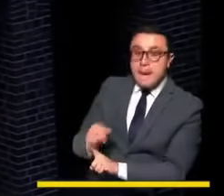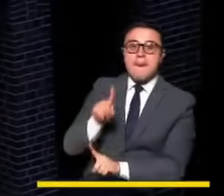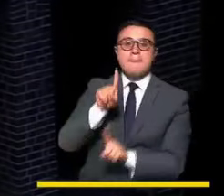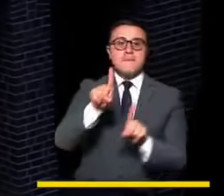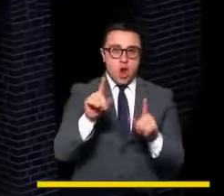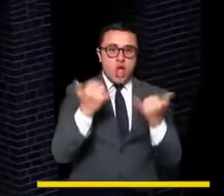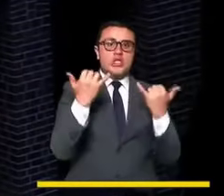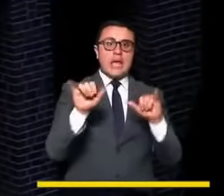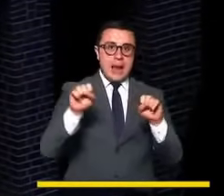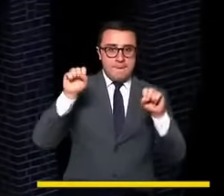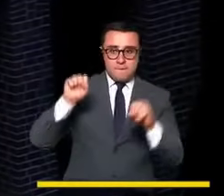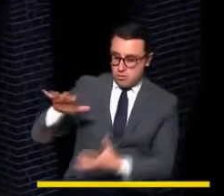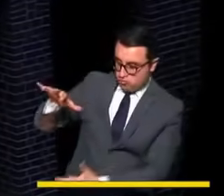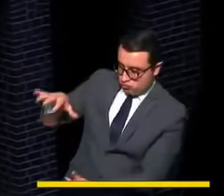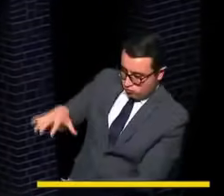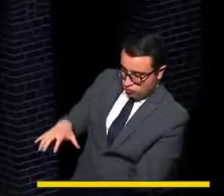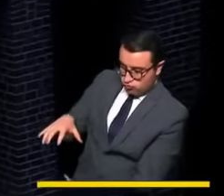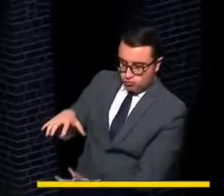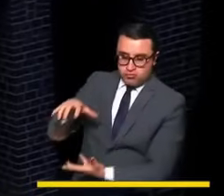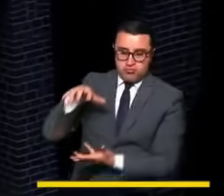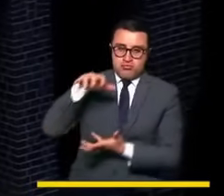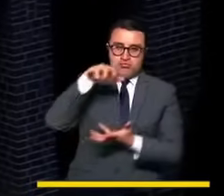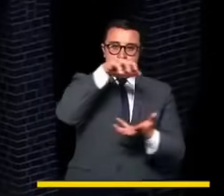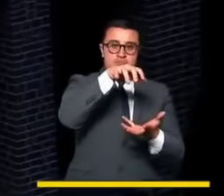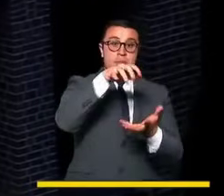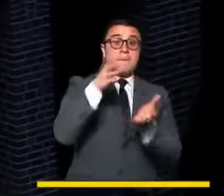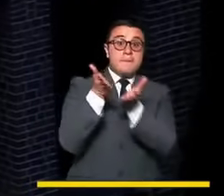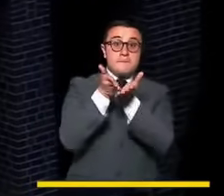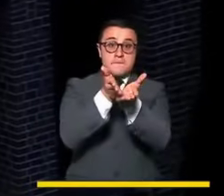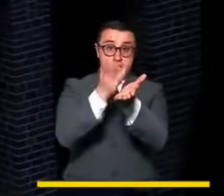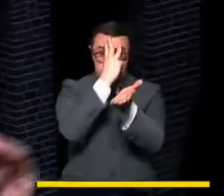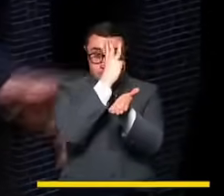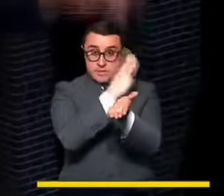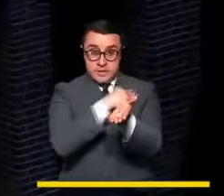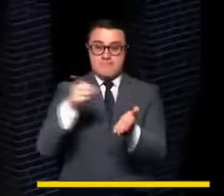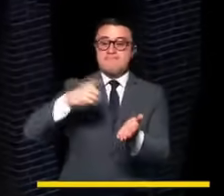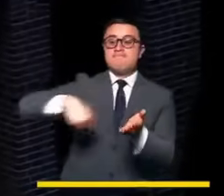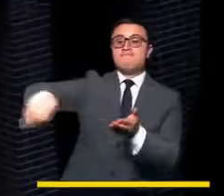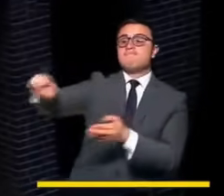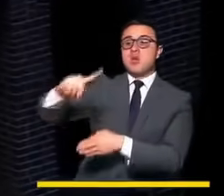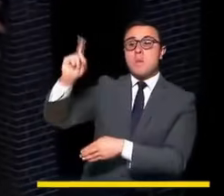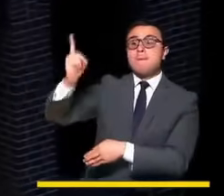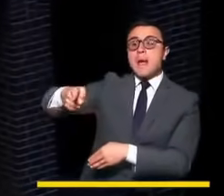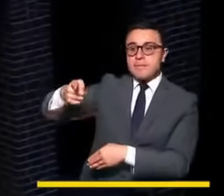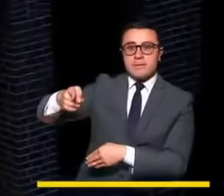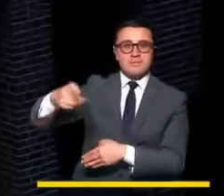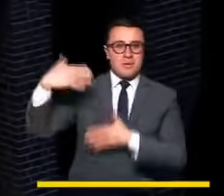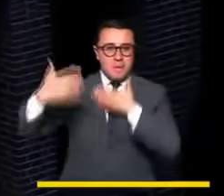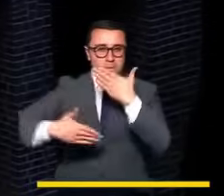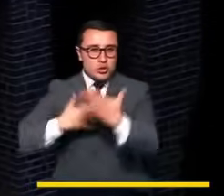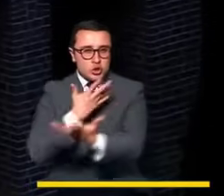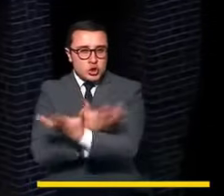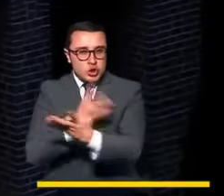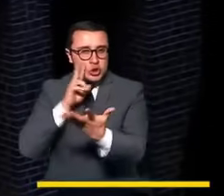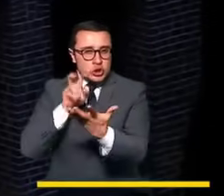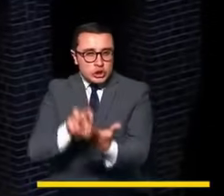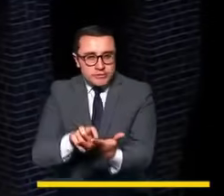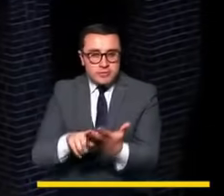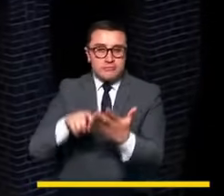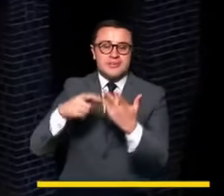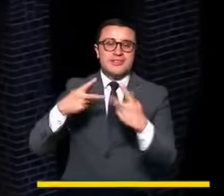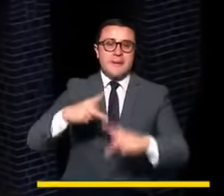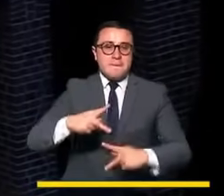parte. La Armada tiene esa orden, eso tiene un proceso científico, etcétera, es